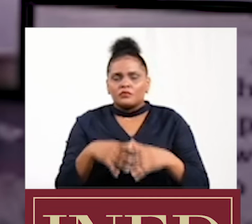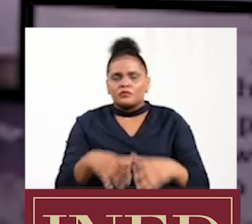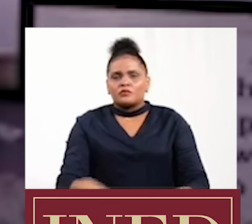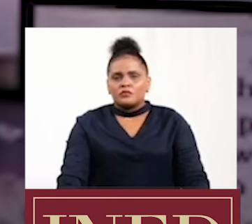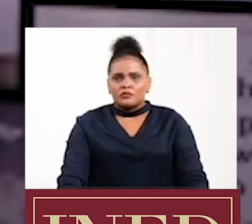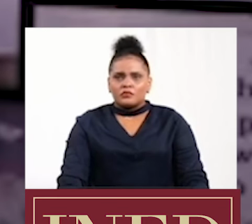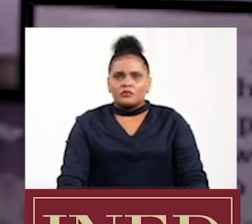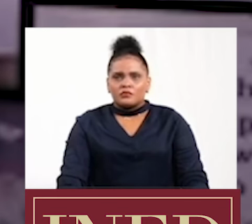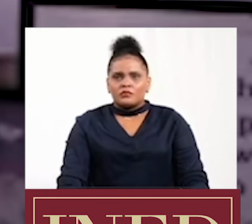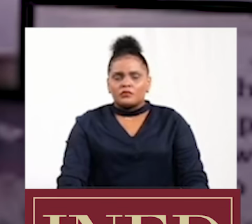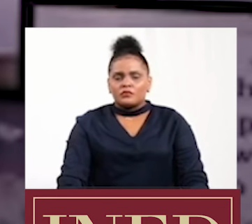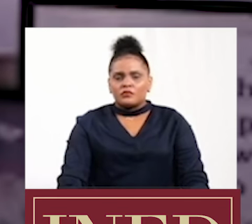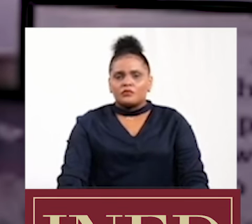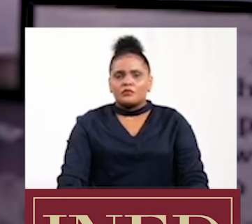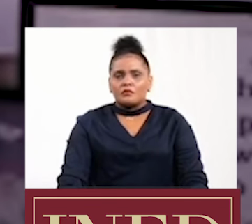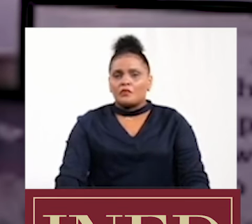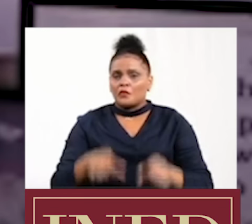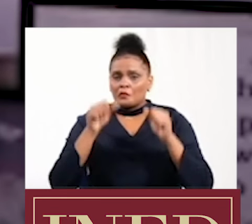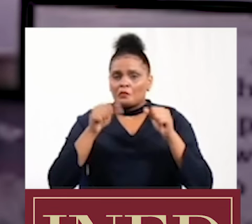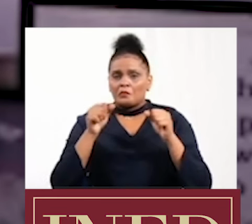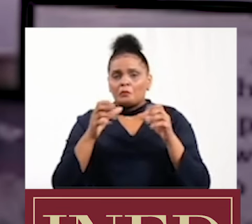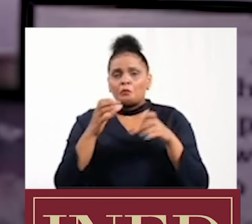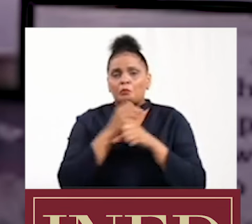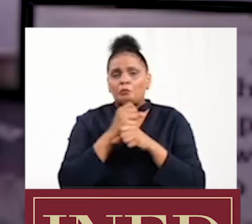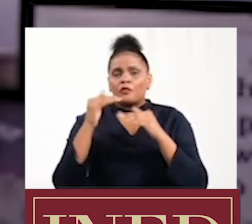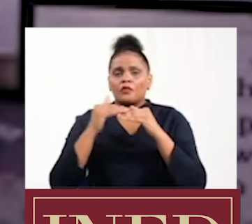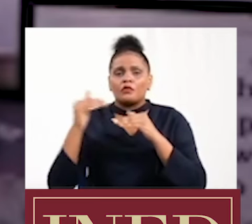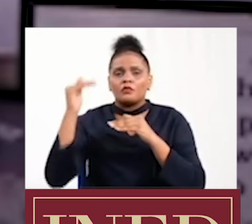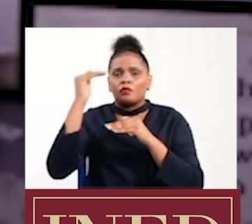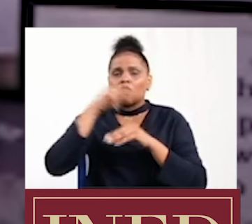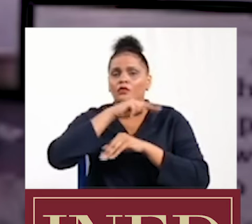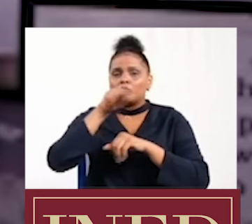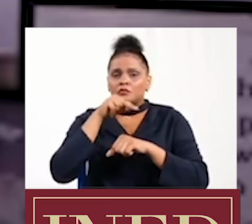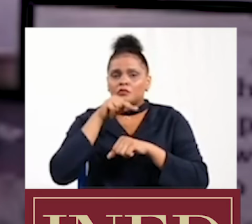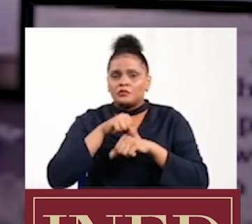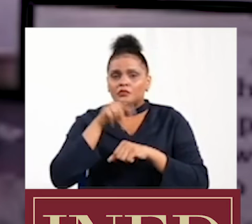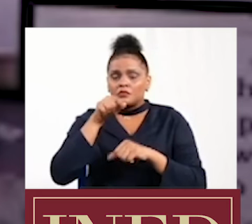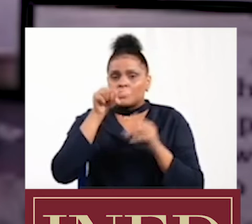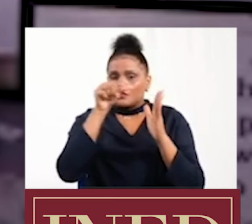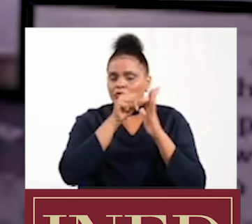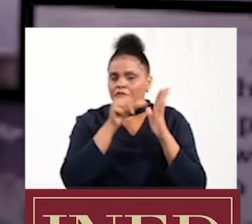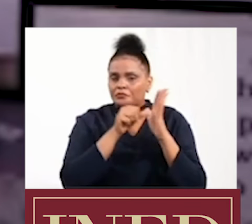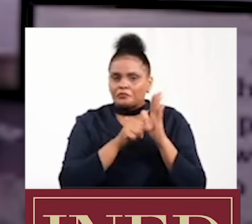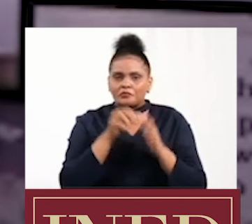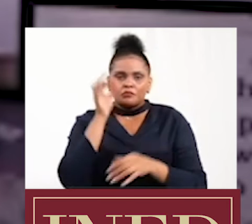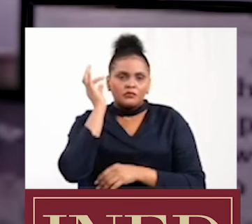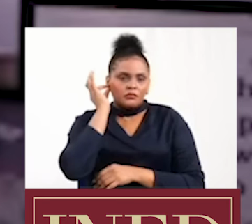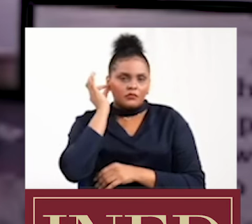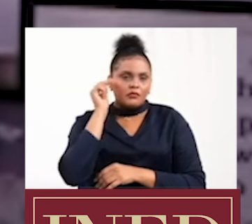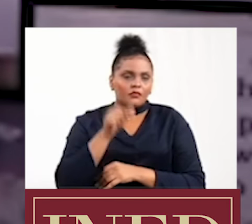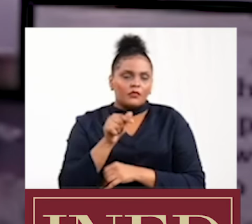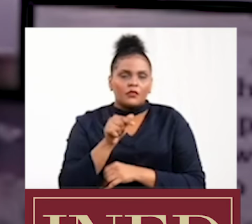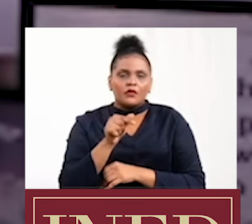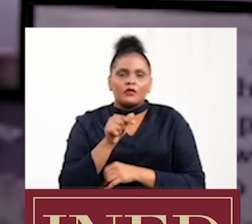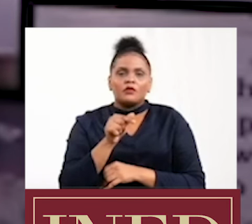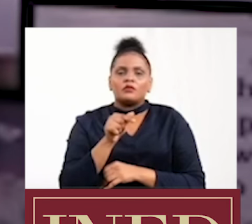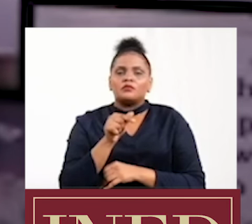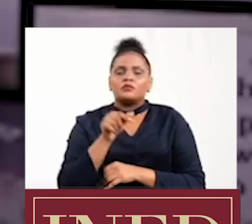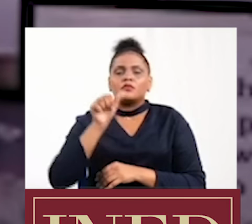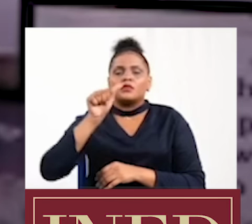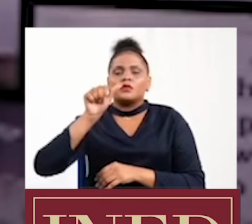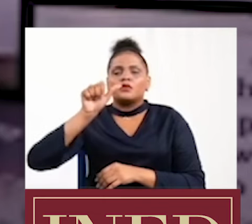muy bien en el nivel nacional ha sido la articulación la articulación de las mujeres la generación de alianzas el